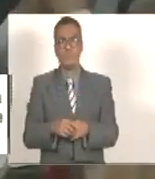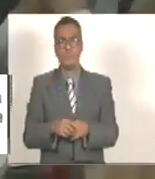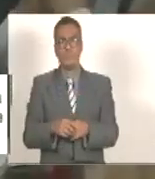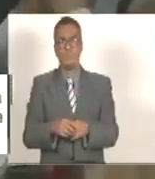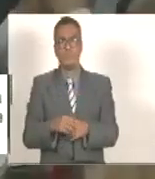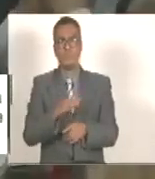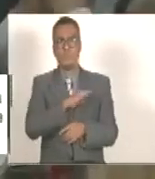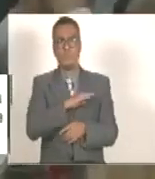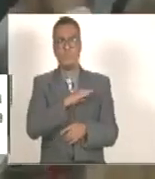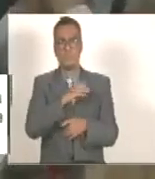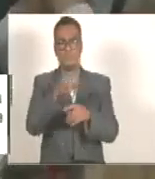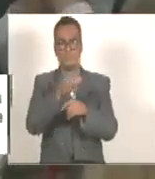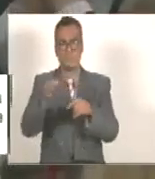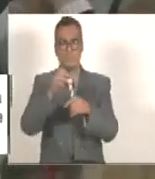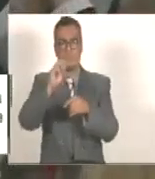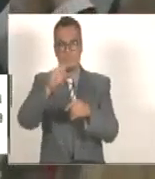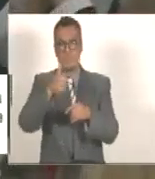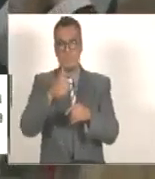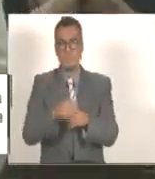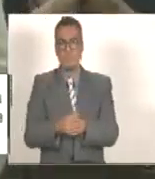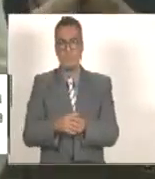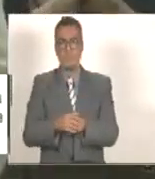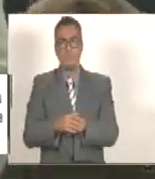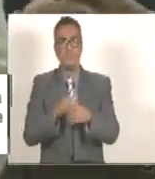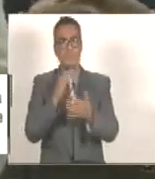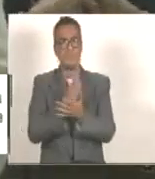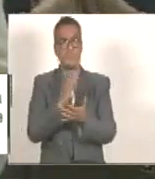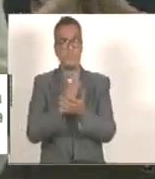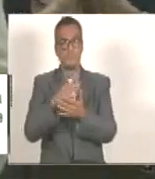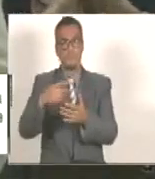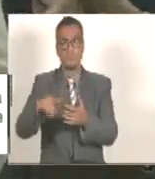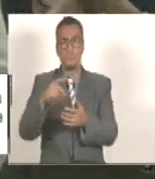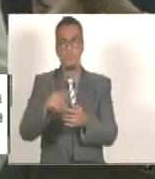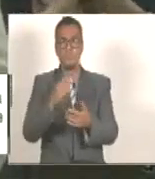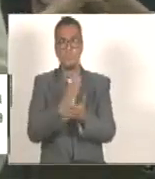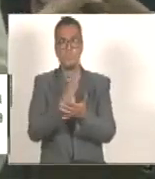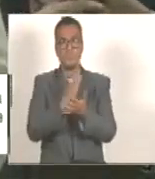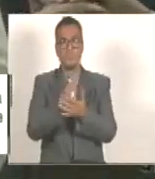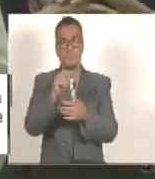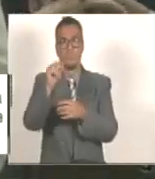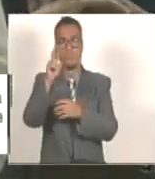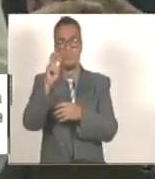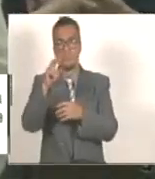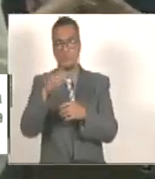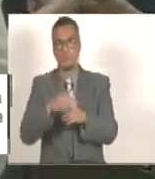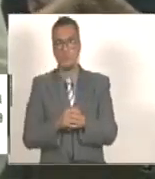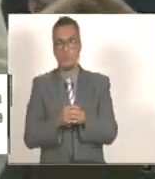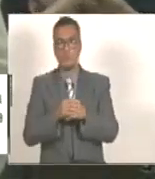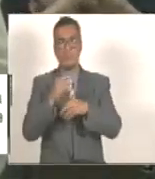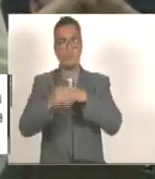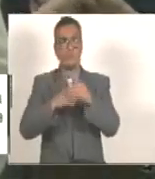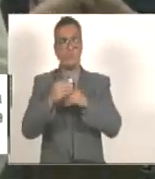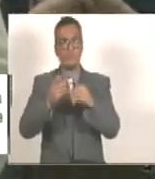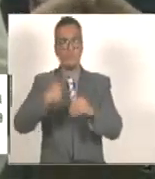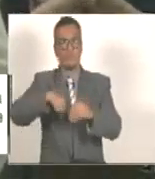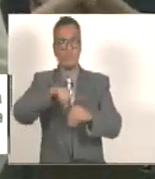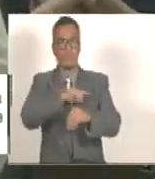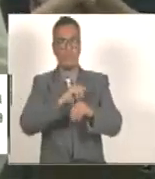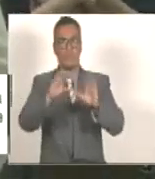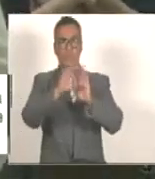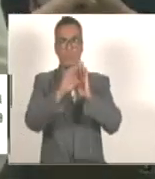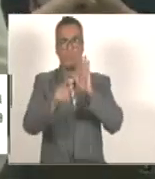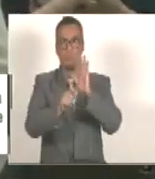también impecable, debo decir, ajustado siempre a derecho, ajustado siempre a las normas establecidas por nuestra